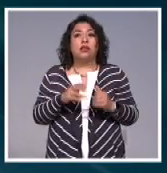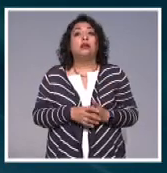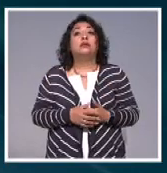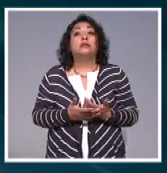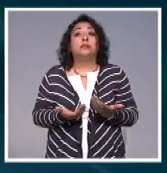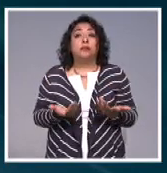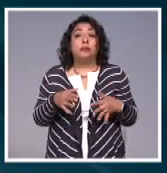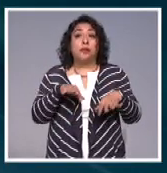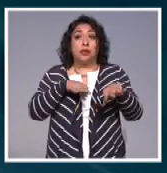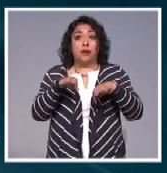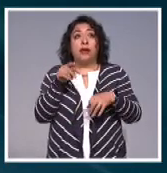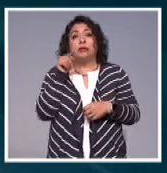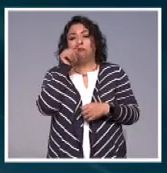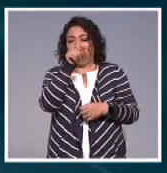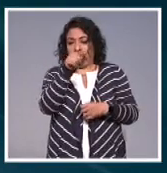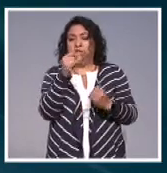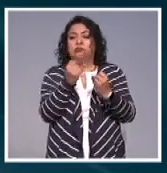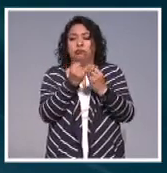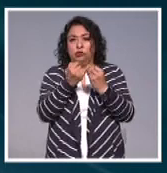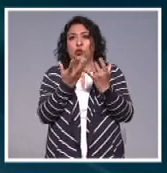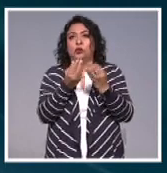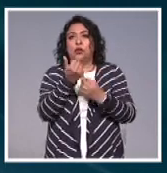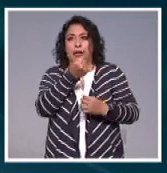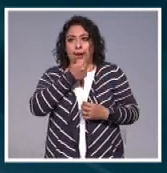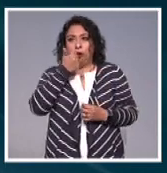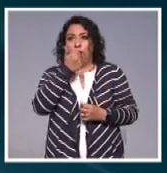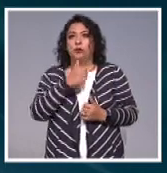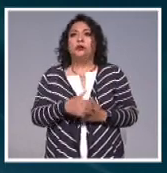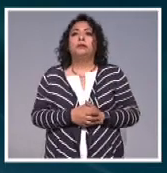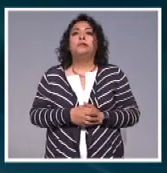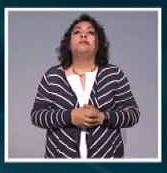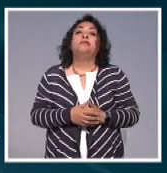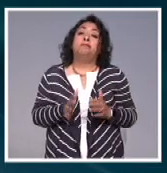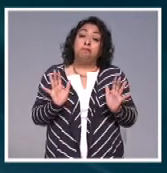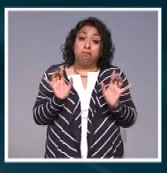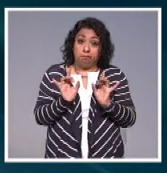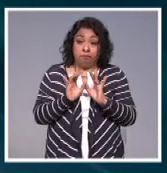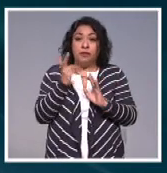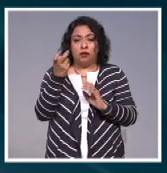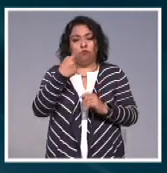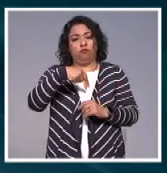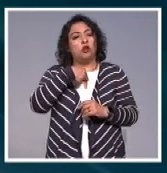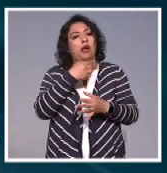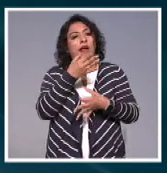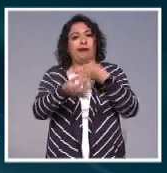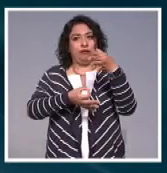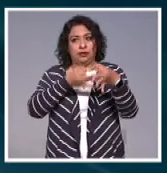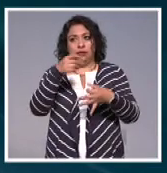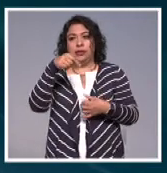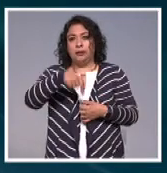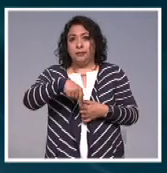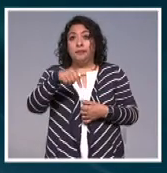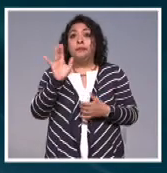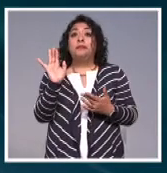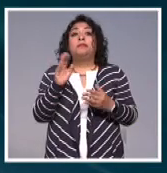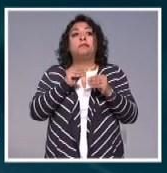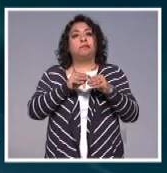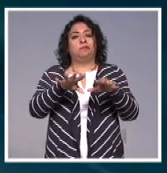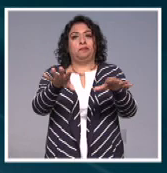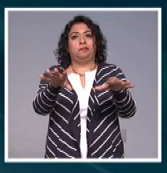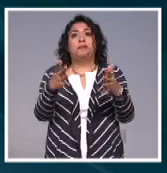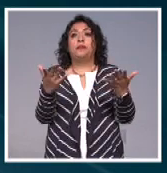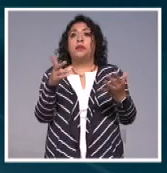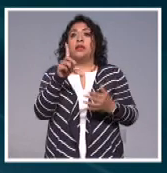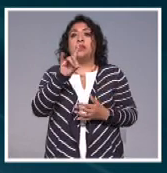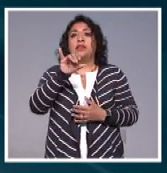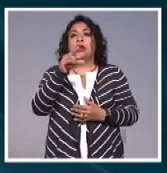vamos a estar trabajando allá también con los alumnos. Muy bien, cuando eso ocurra nosotros daremos noticia de ello y le daremos cobertura.